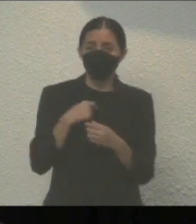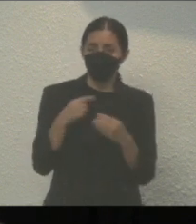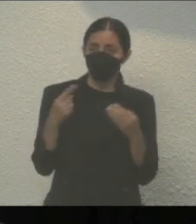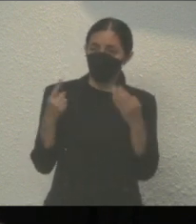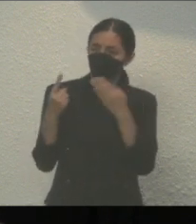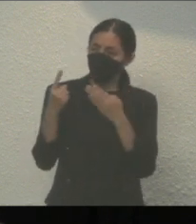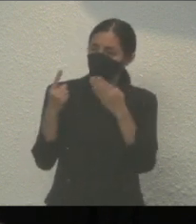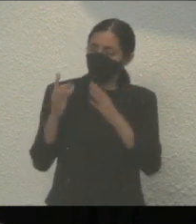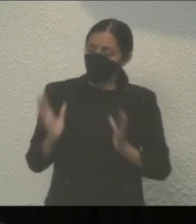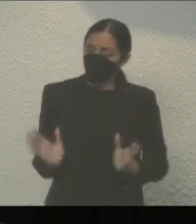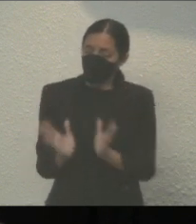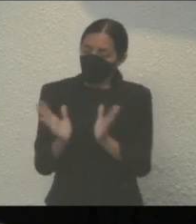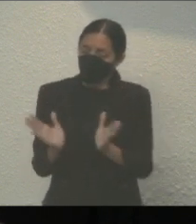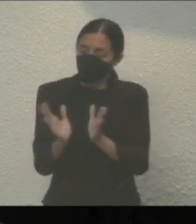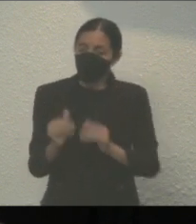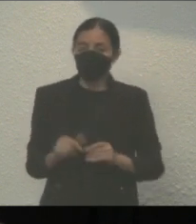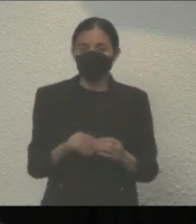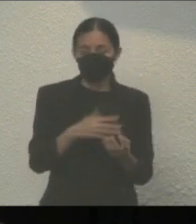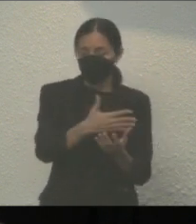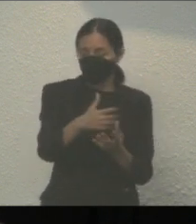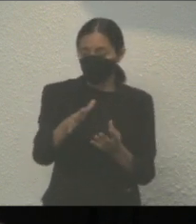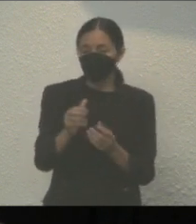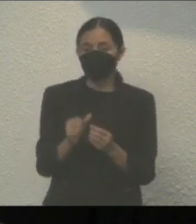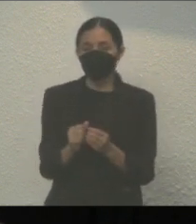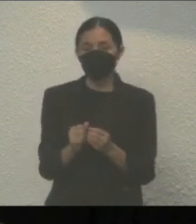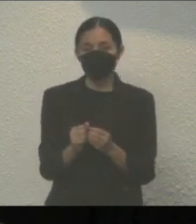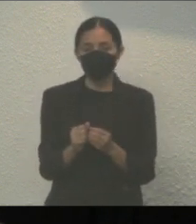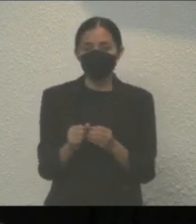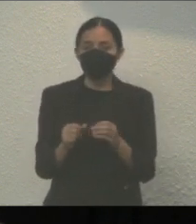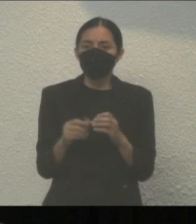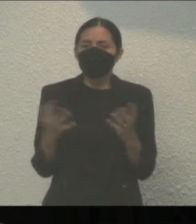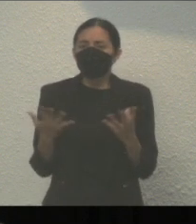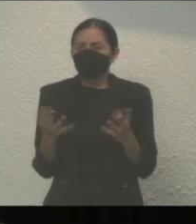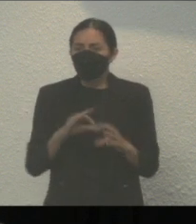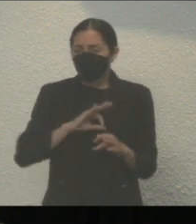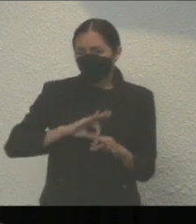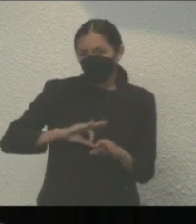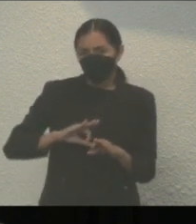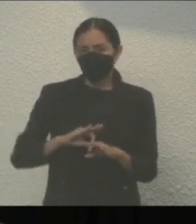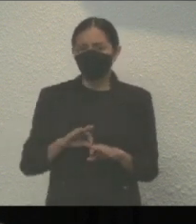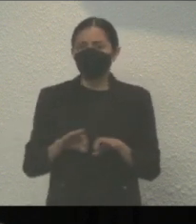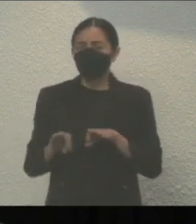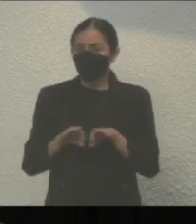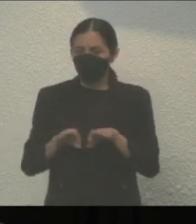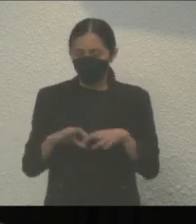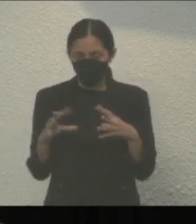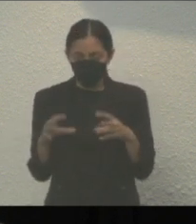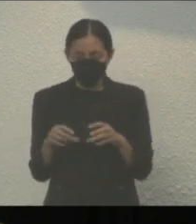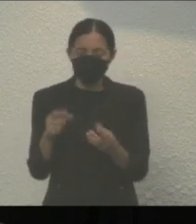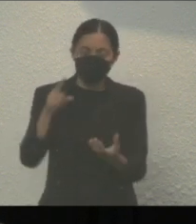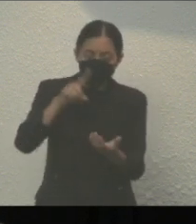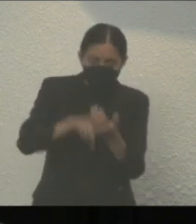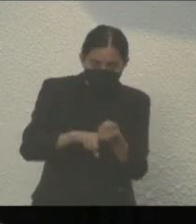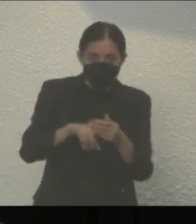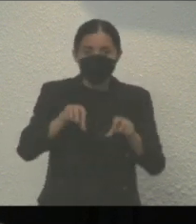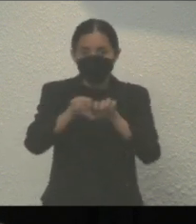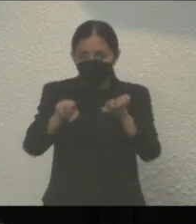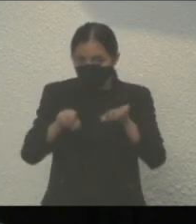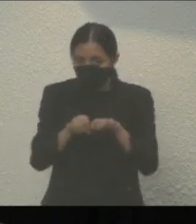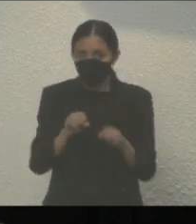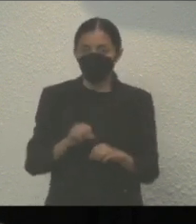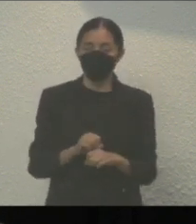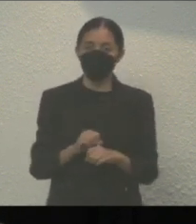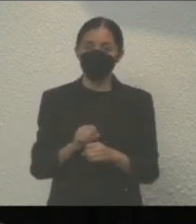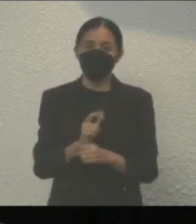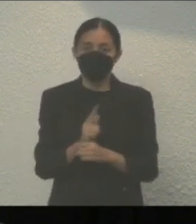del egocentrismo y la individualidad en su desempeño laboral, es parte de un equipo de profesionales, de donde